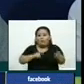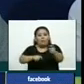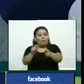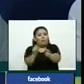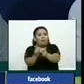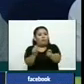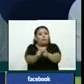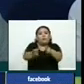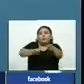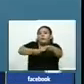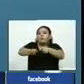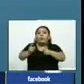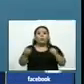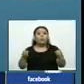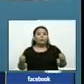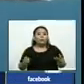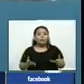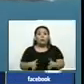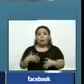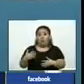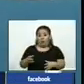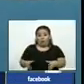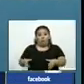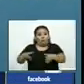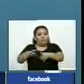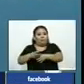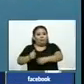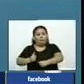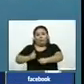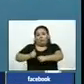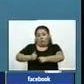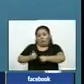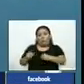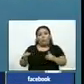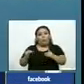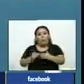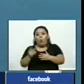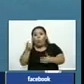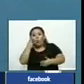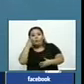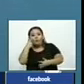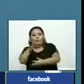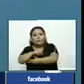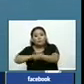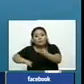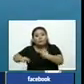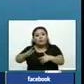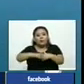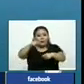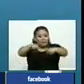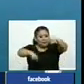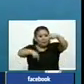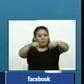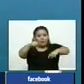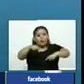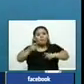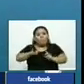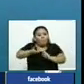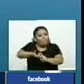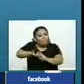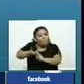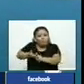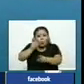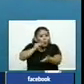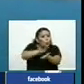de monitorear el derrame. Las Fuerzas Armadas de Brasil, junto con agencias ambientales y autoridades petroleras, están encabezando la misión